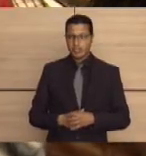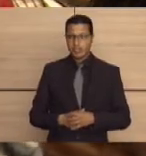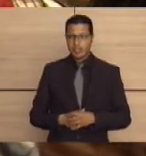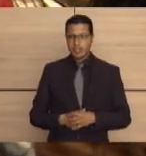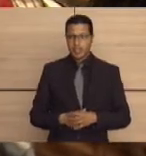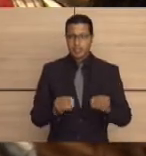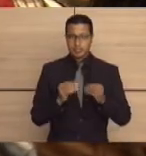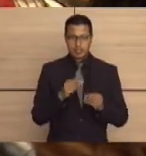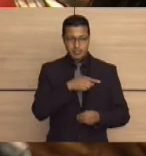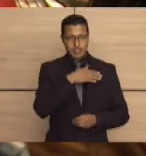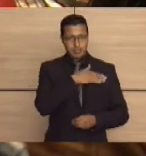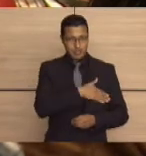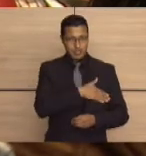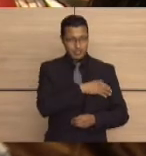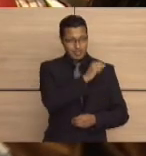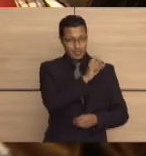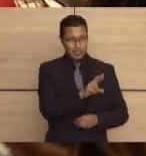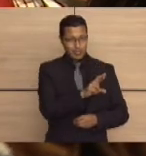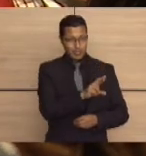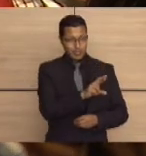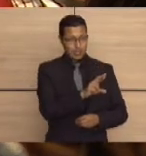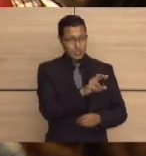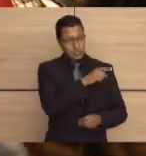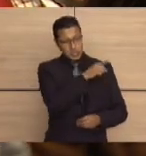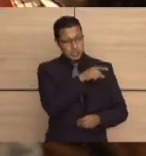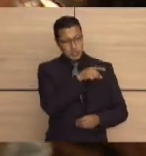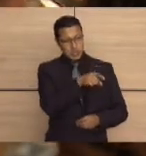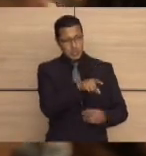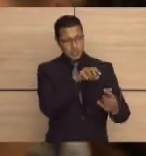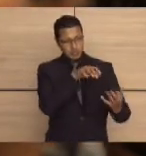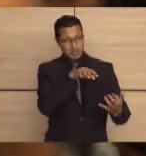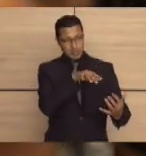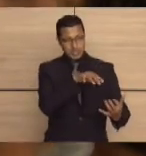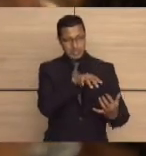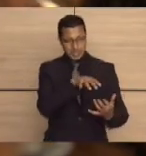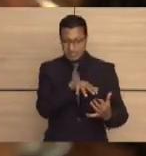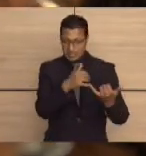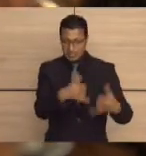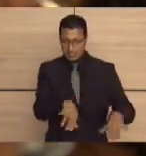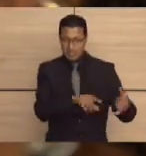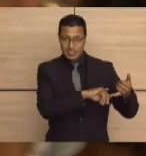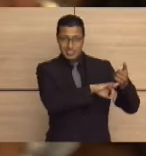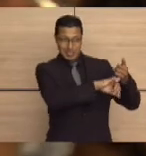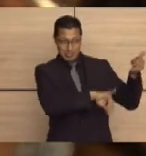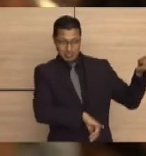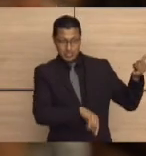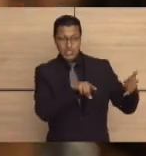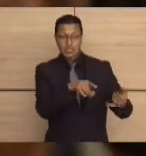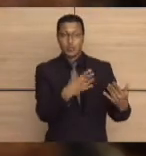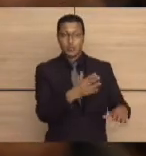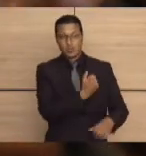También cuando Bolívar iba hacia el sur a librar su batalla, las batallas finales de la independencia que fueron